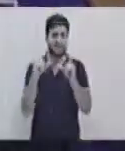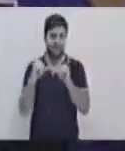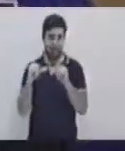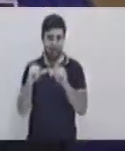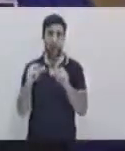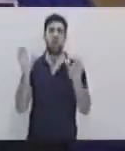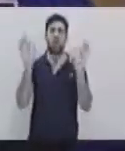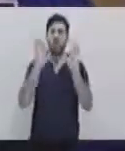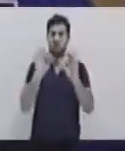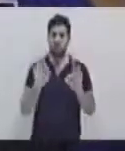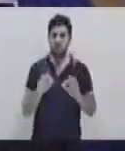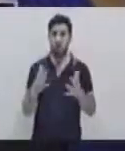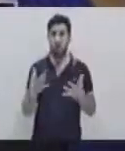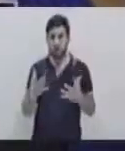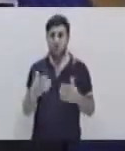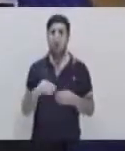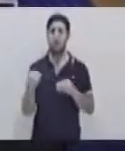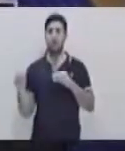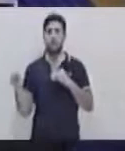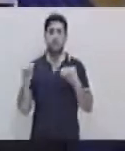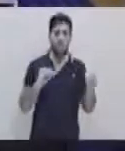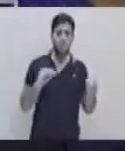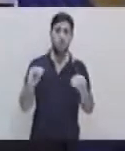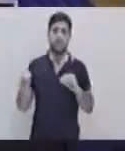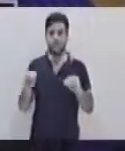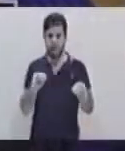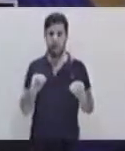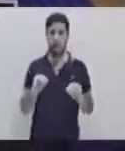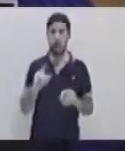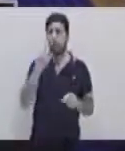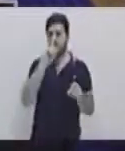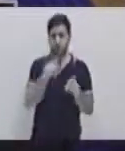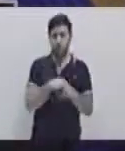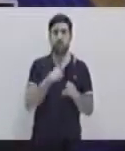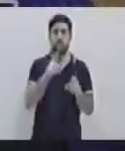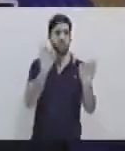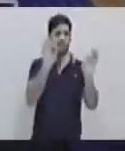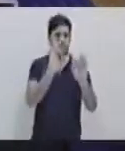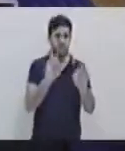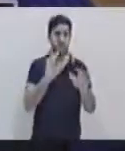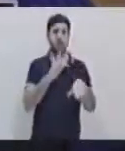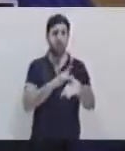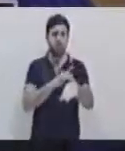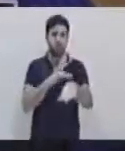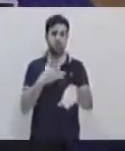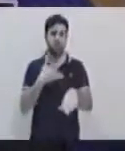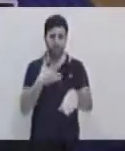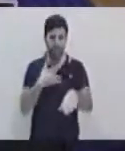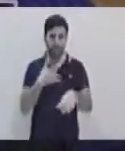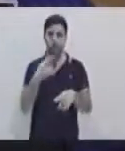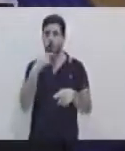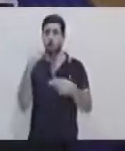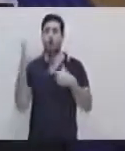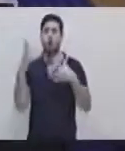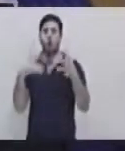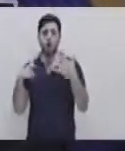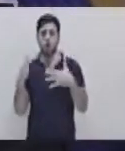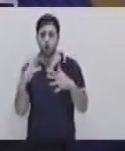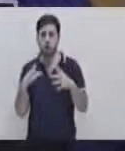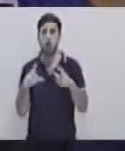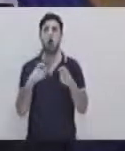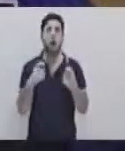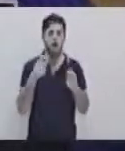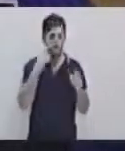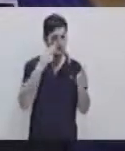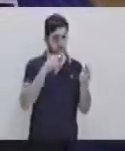tamaño, la forma, los movimientos, la textura, los sonidos, los